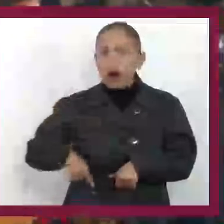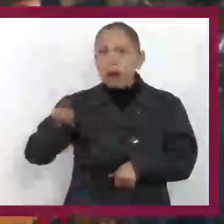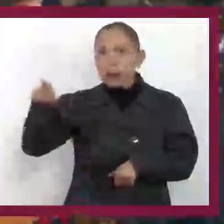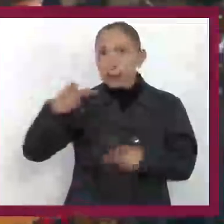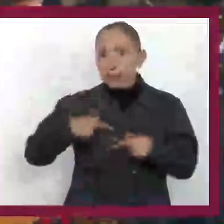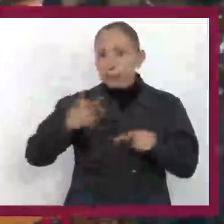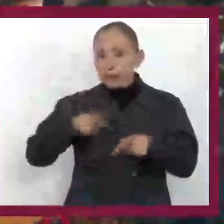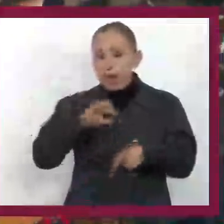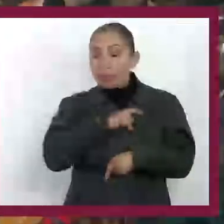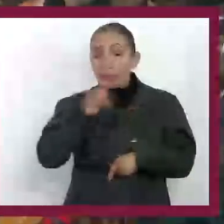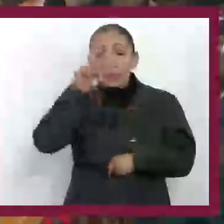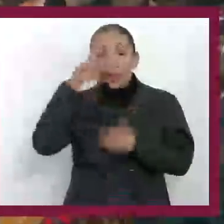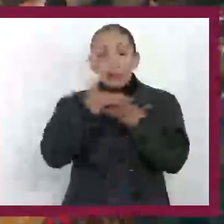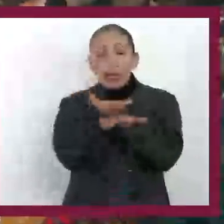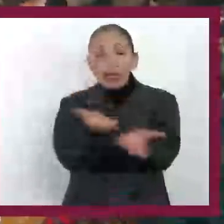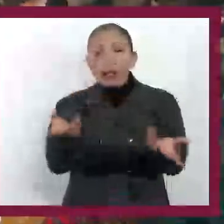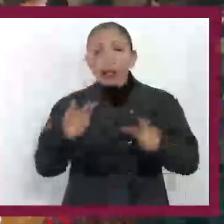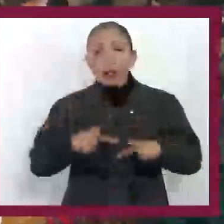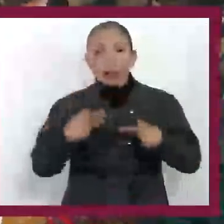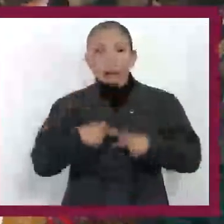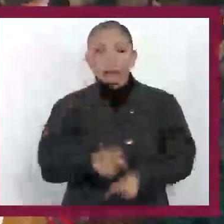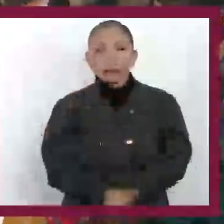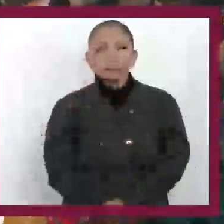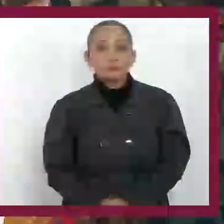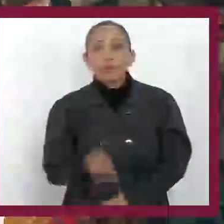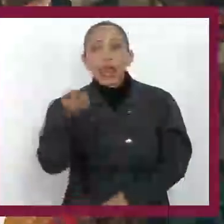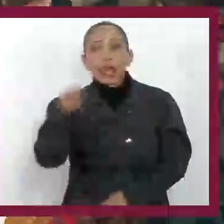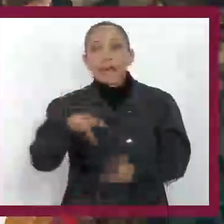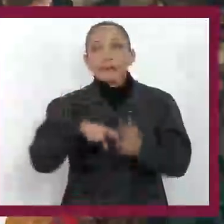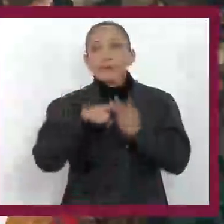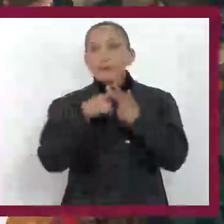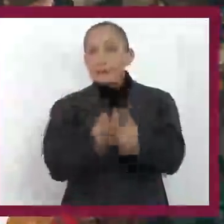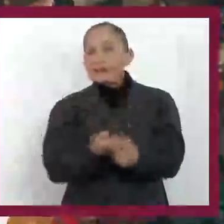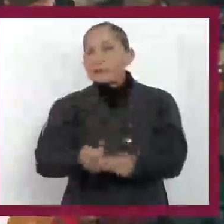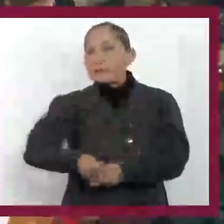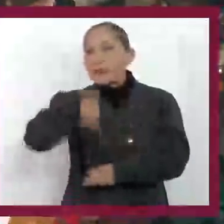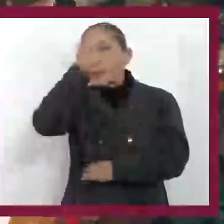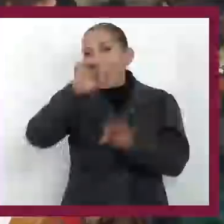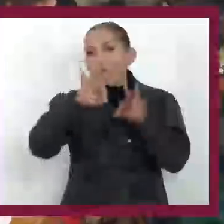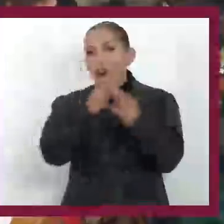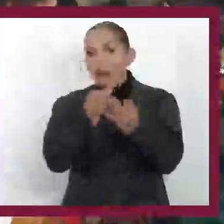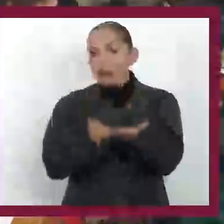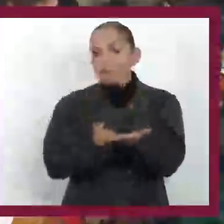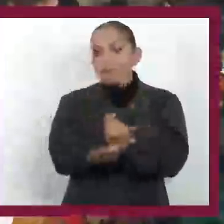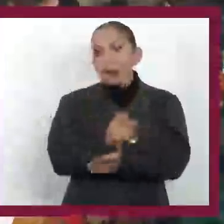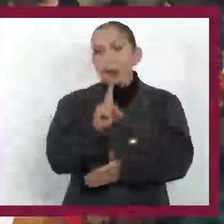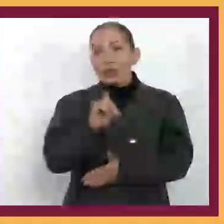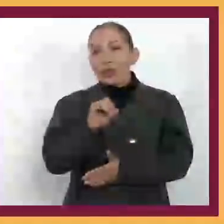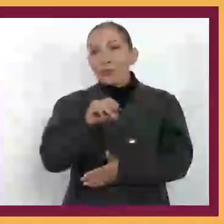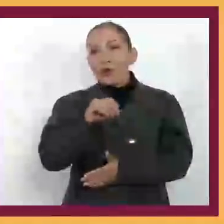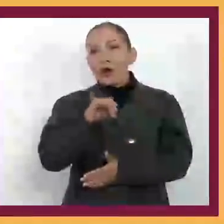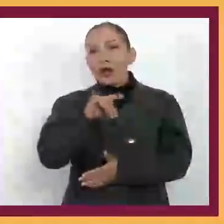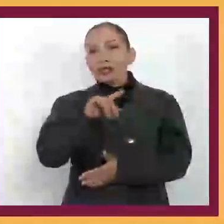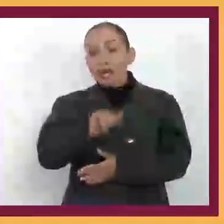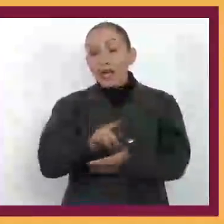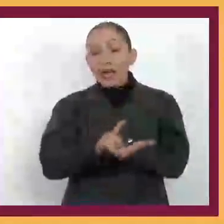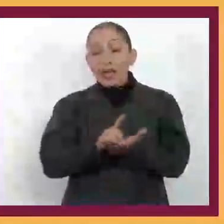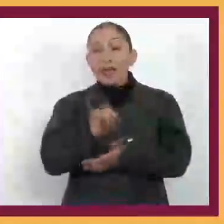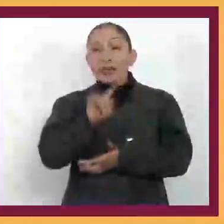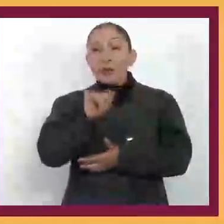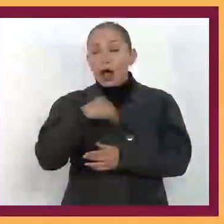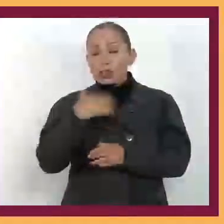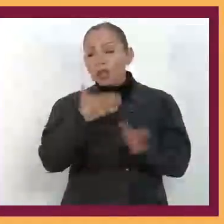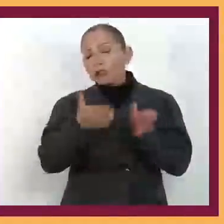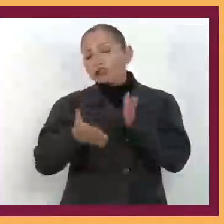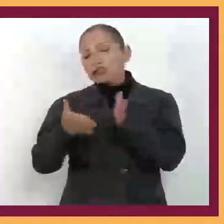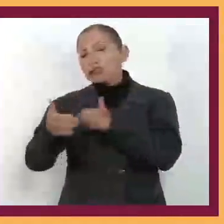gobernantes están para servir a la población. Ahí surgen las primeras formas de democracia. La democracia ha